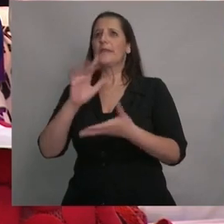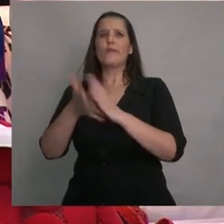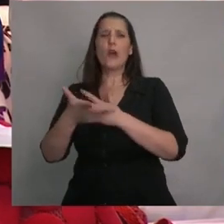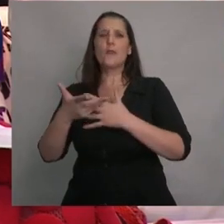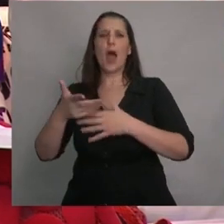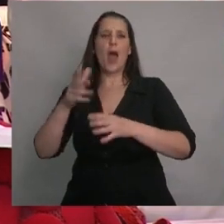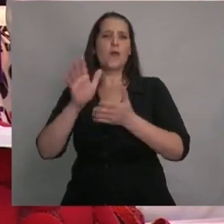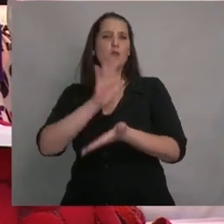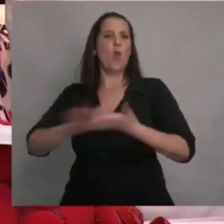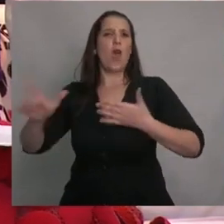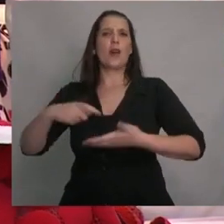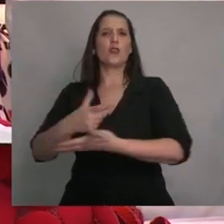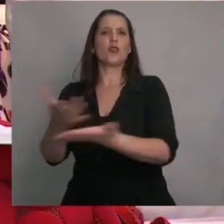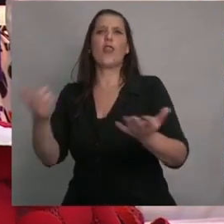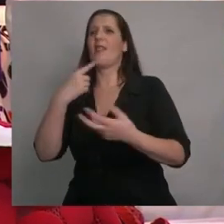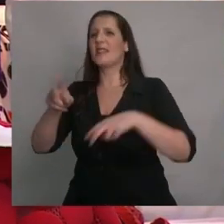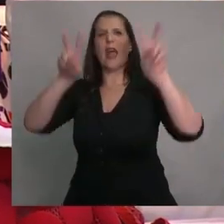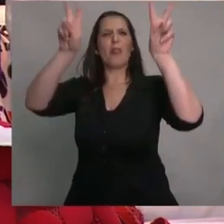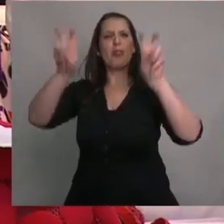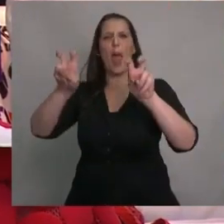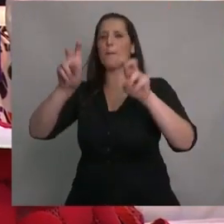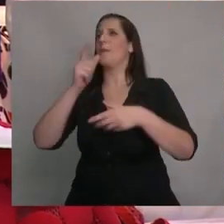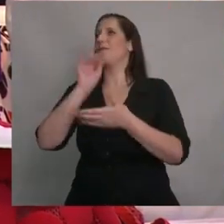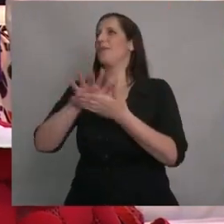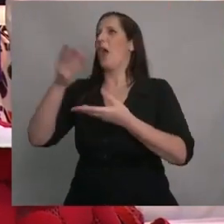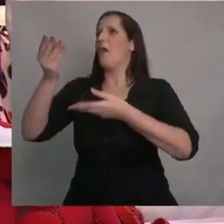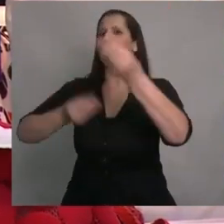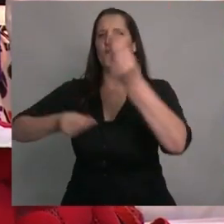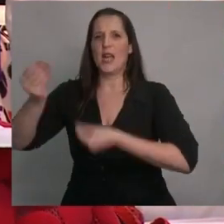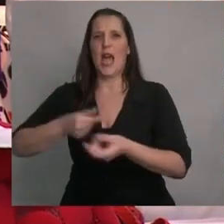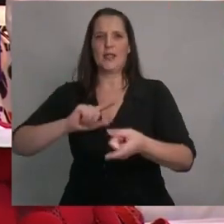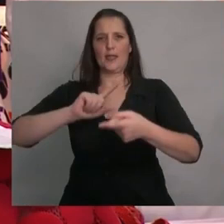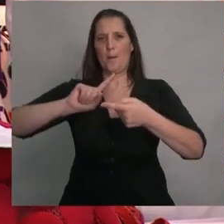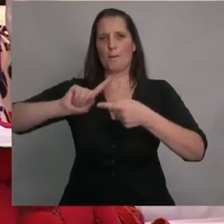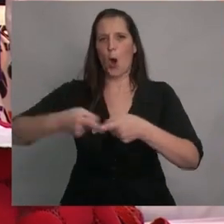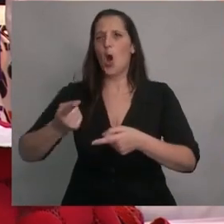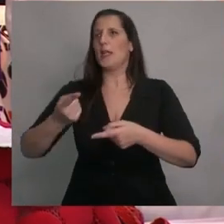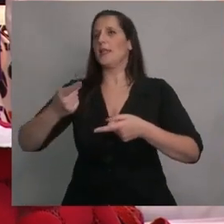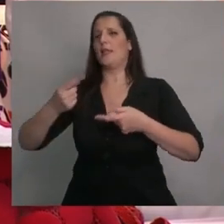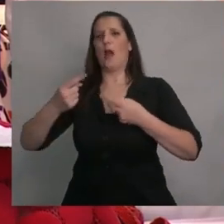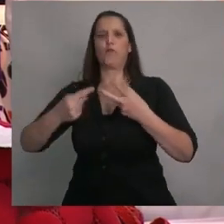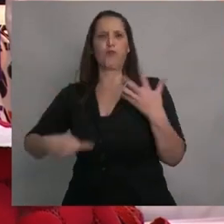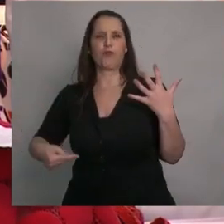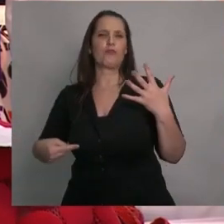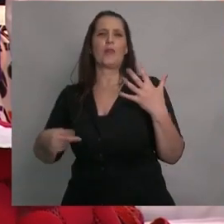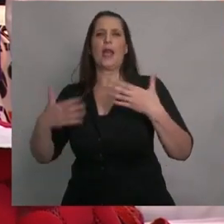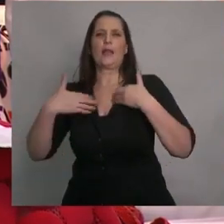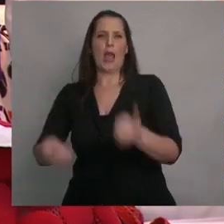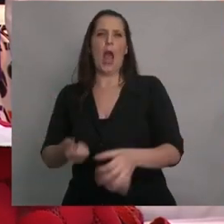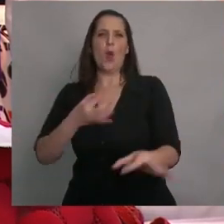que dice que existe temas centrales, las finanzas, la política, después, bueno, la